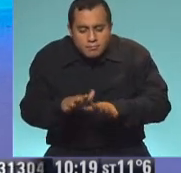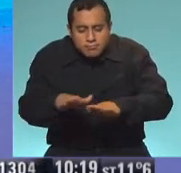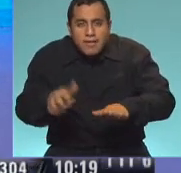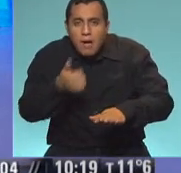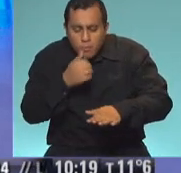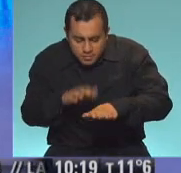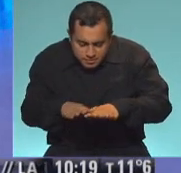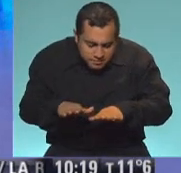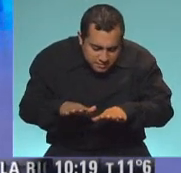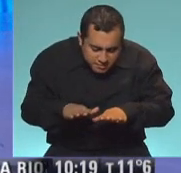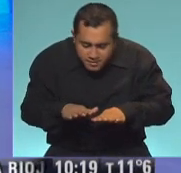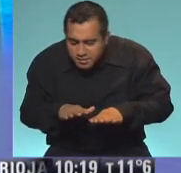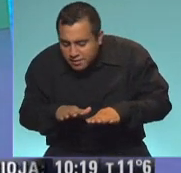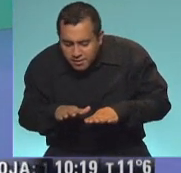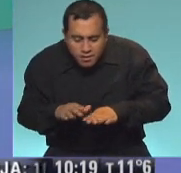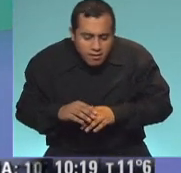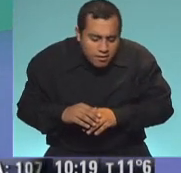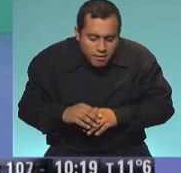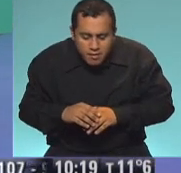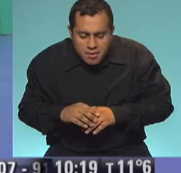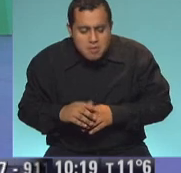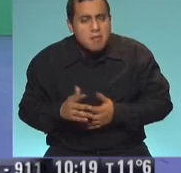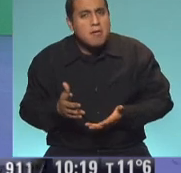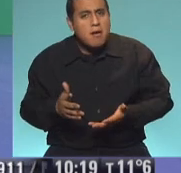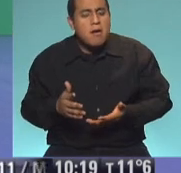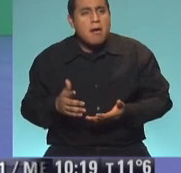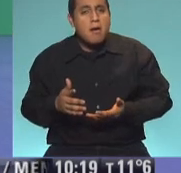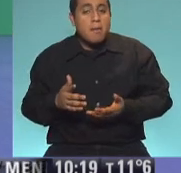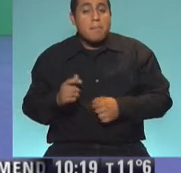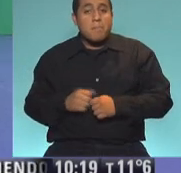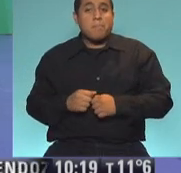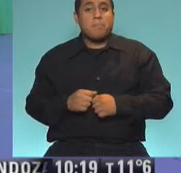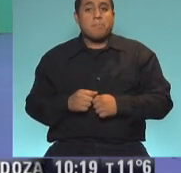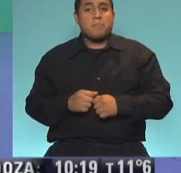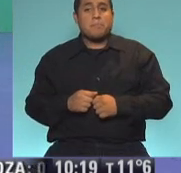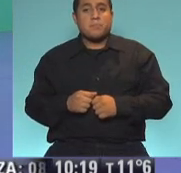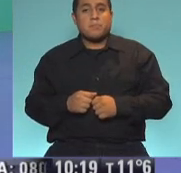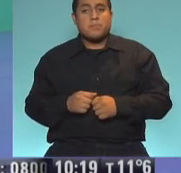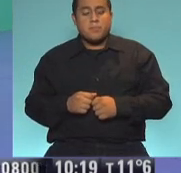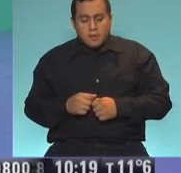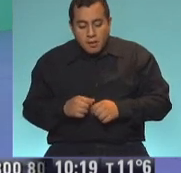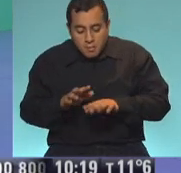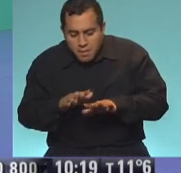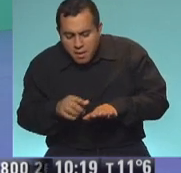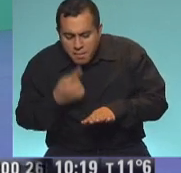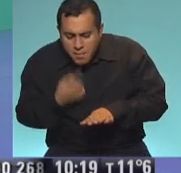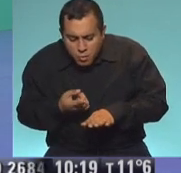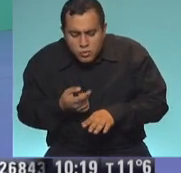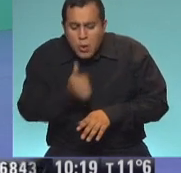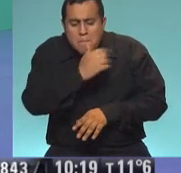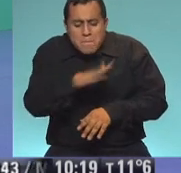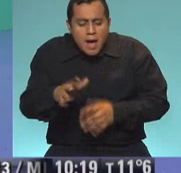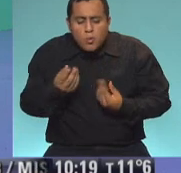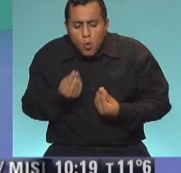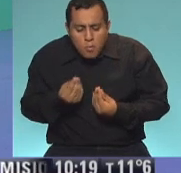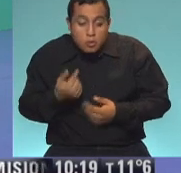¿Cómo será el mar?, le pregunta a la cara que está en el charco. Yo